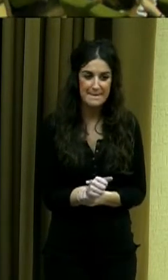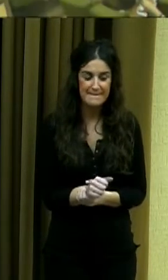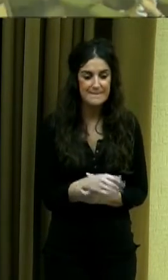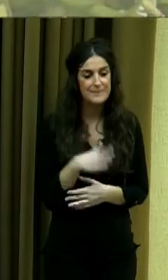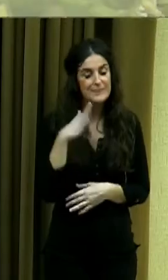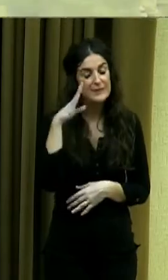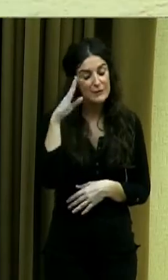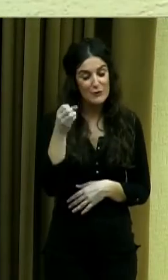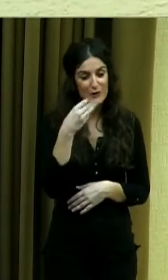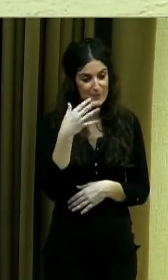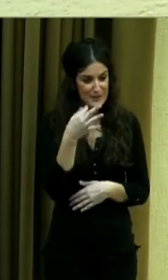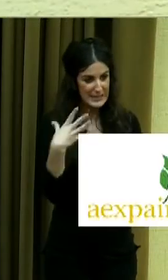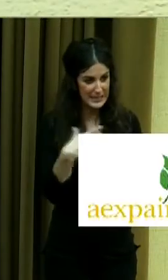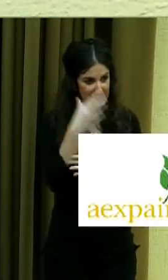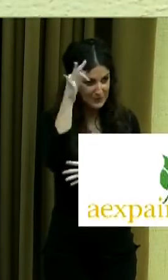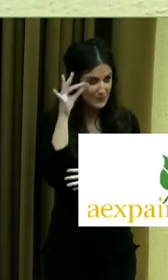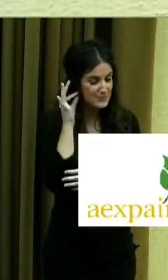Hola, buenas tardes a todos.